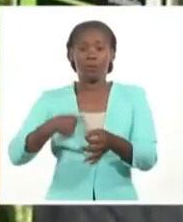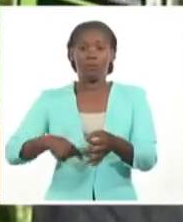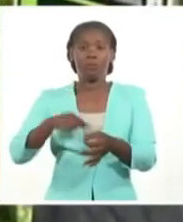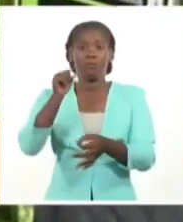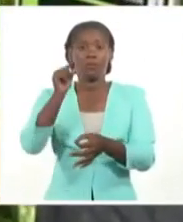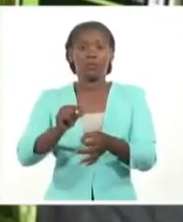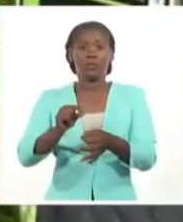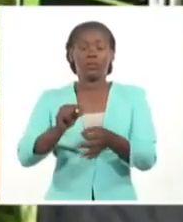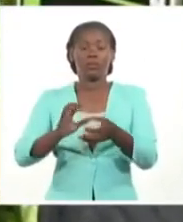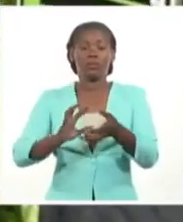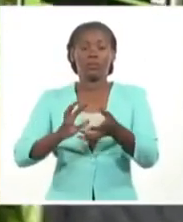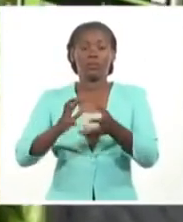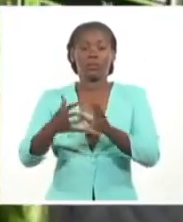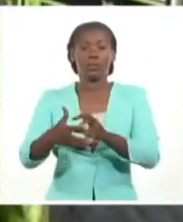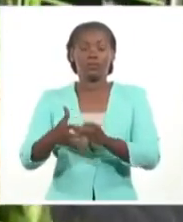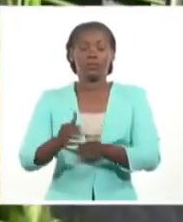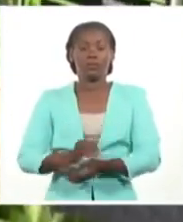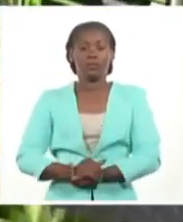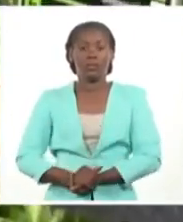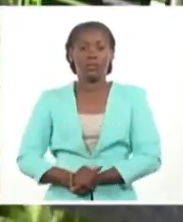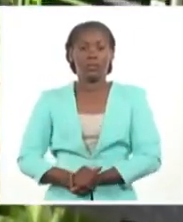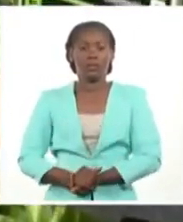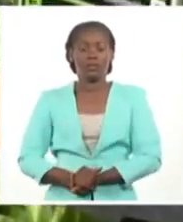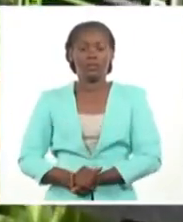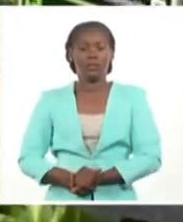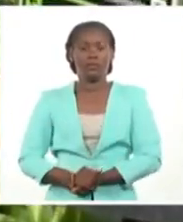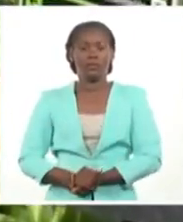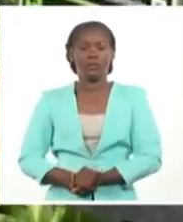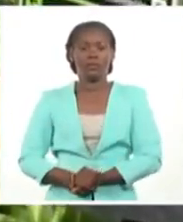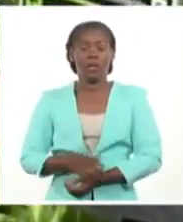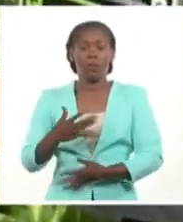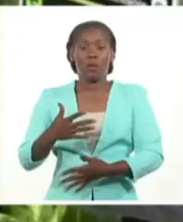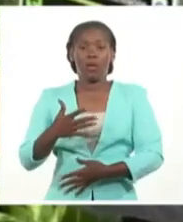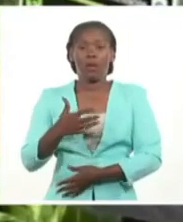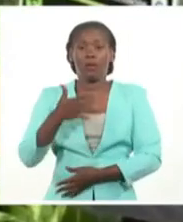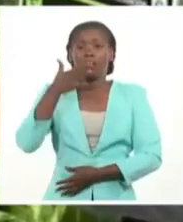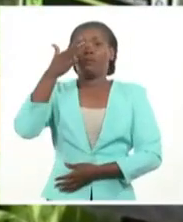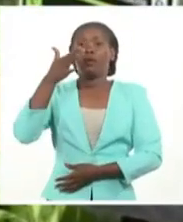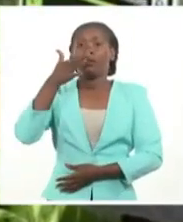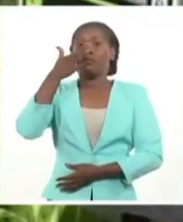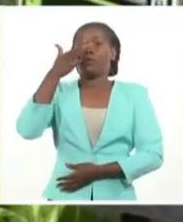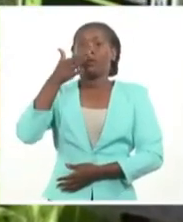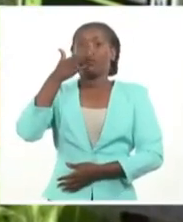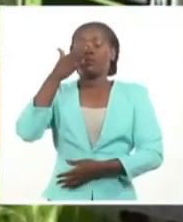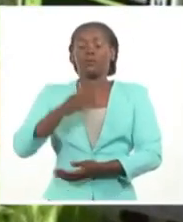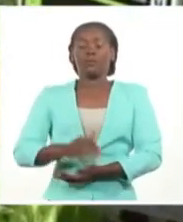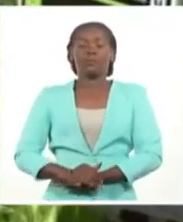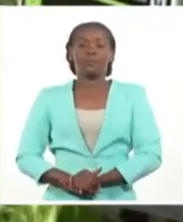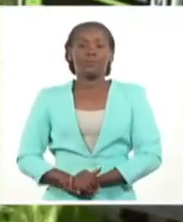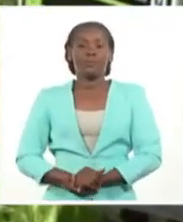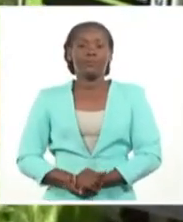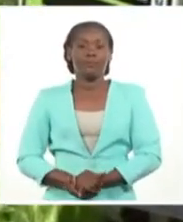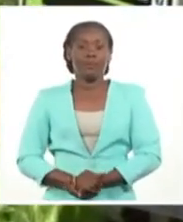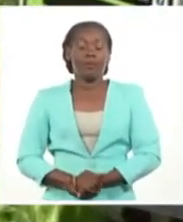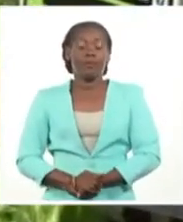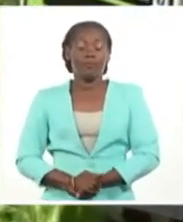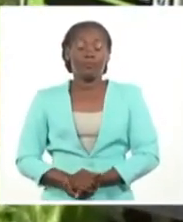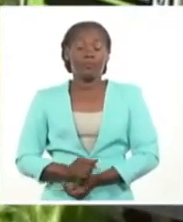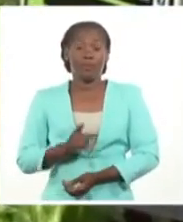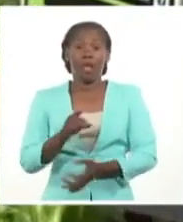desde el punto de vista hemodinámica y con apoyos ventilatorios. Por otro lado, está en